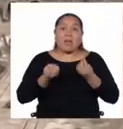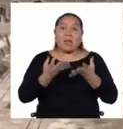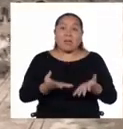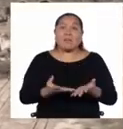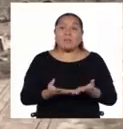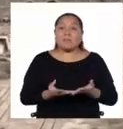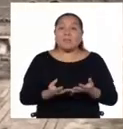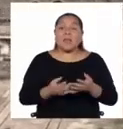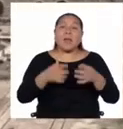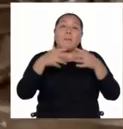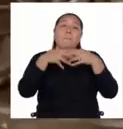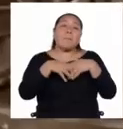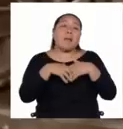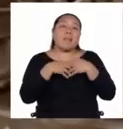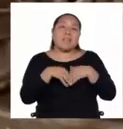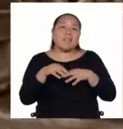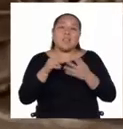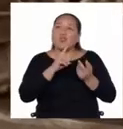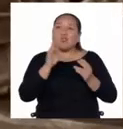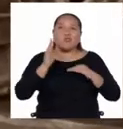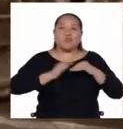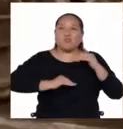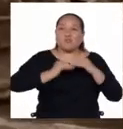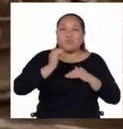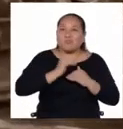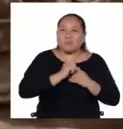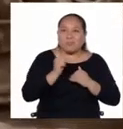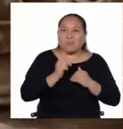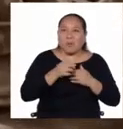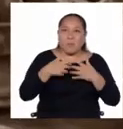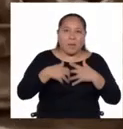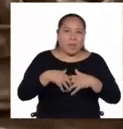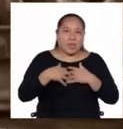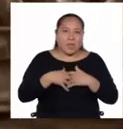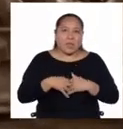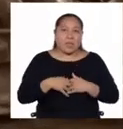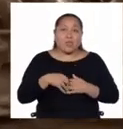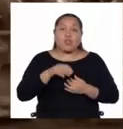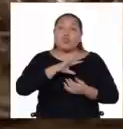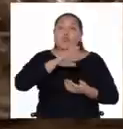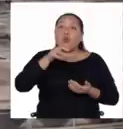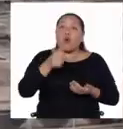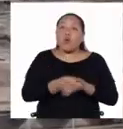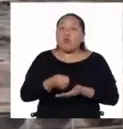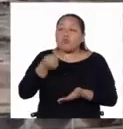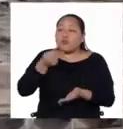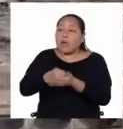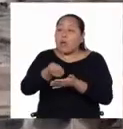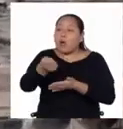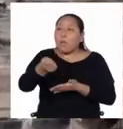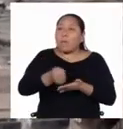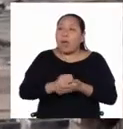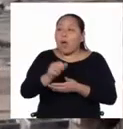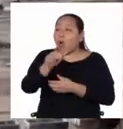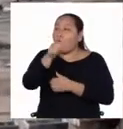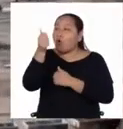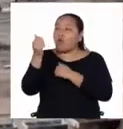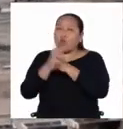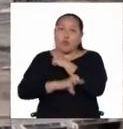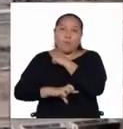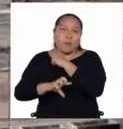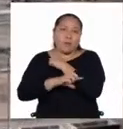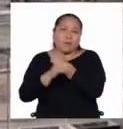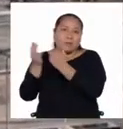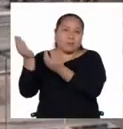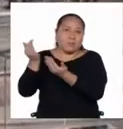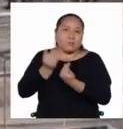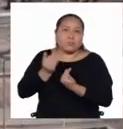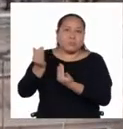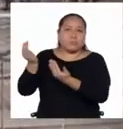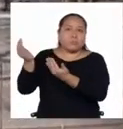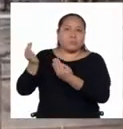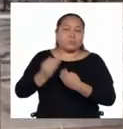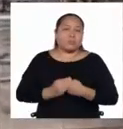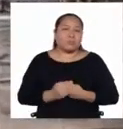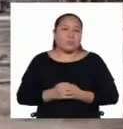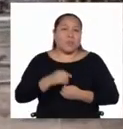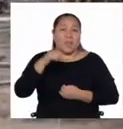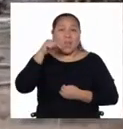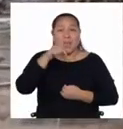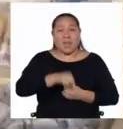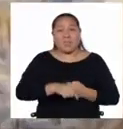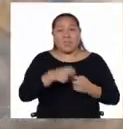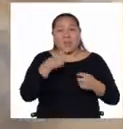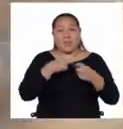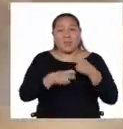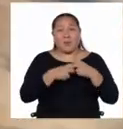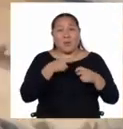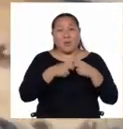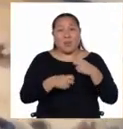las maquinarias. Aquí casi todo se importó. Para colmo de males, a la crisis económica siguió